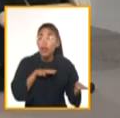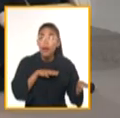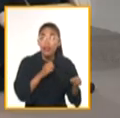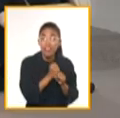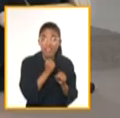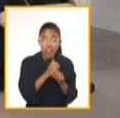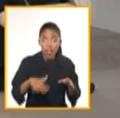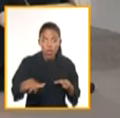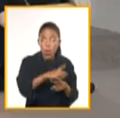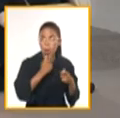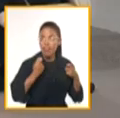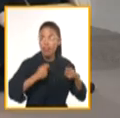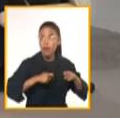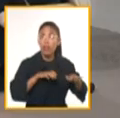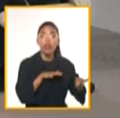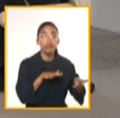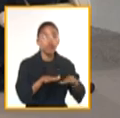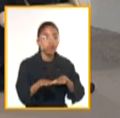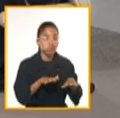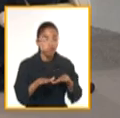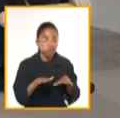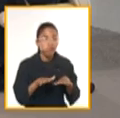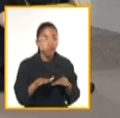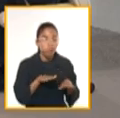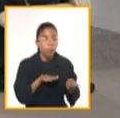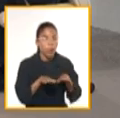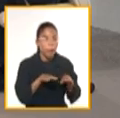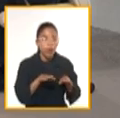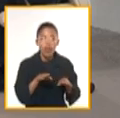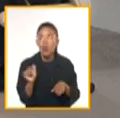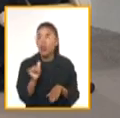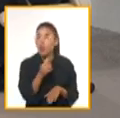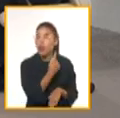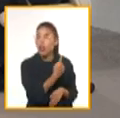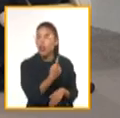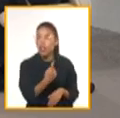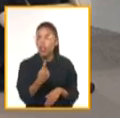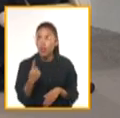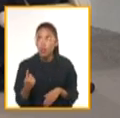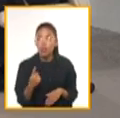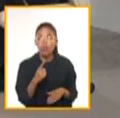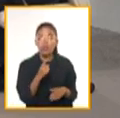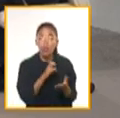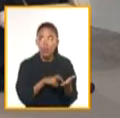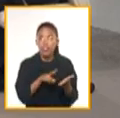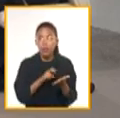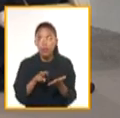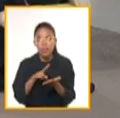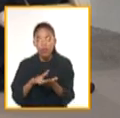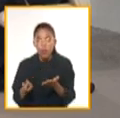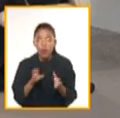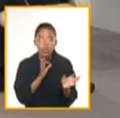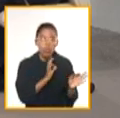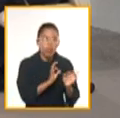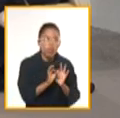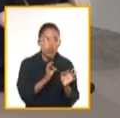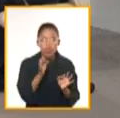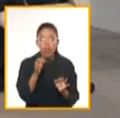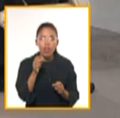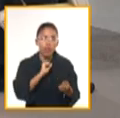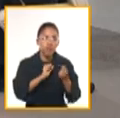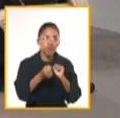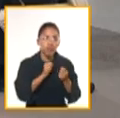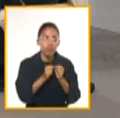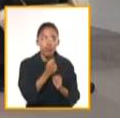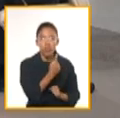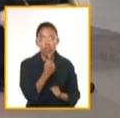acá en el Despacho Nacional de Carga, sino cada uno de los que en los territorios tienen que llevar el control de esos parámetros. De